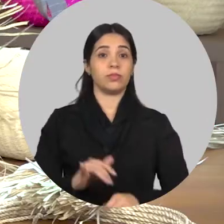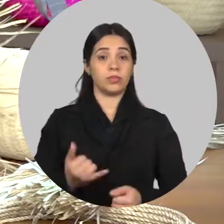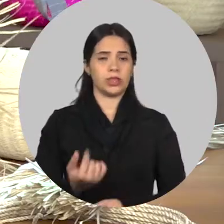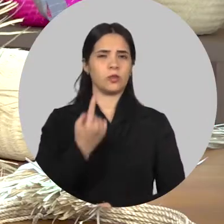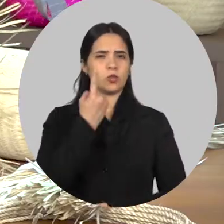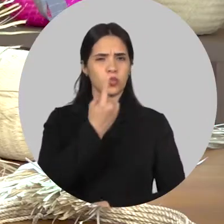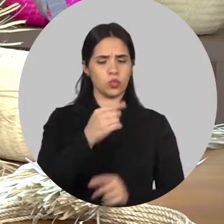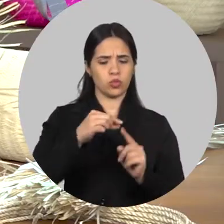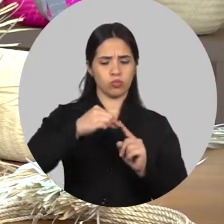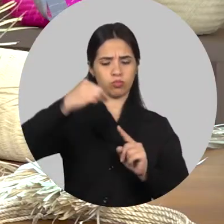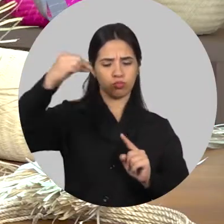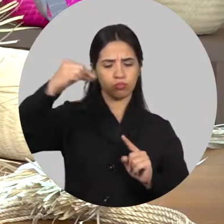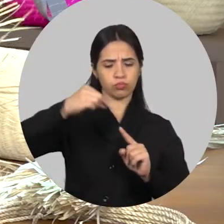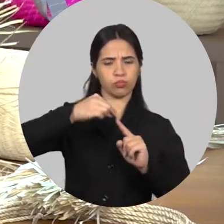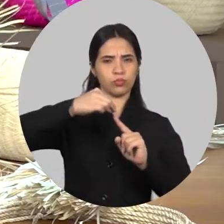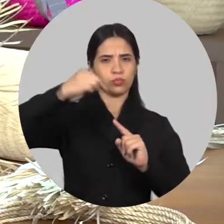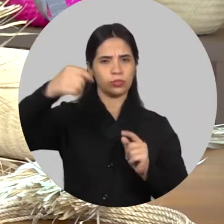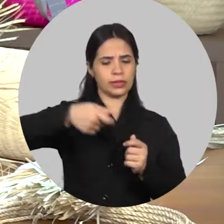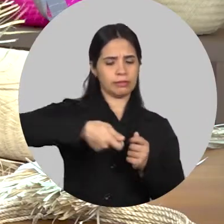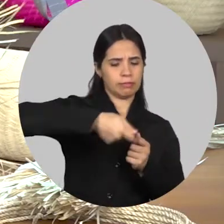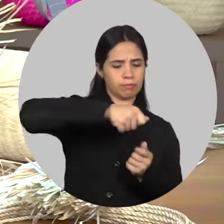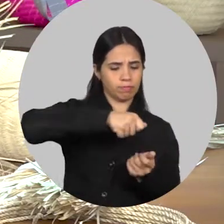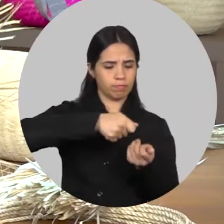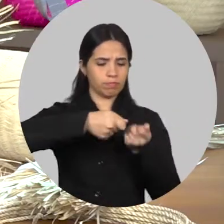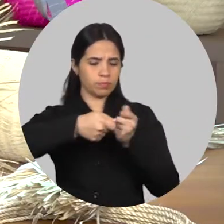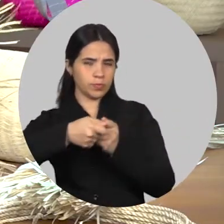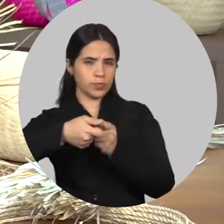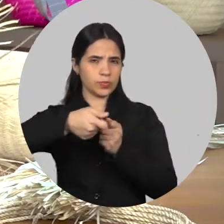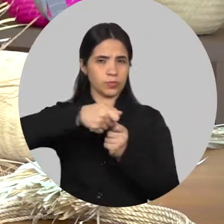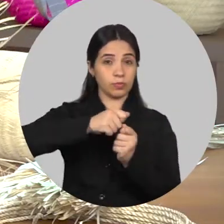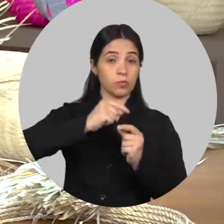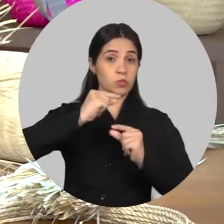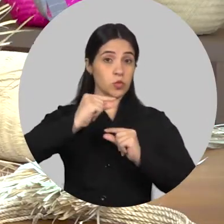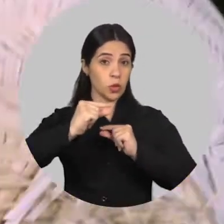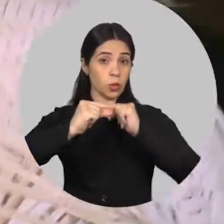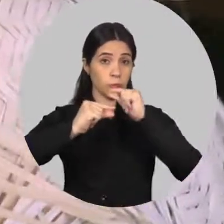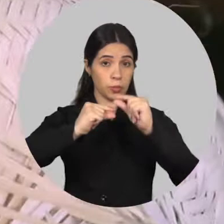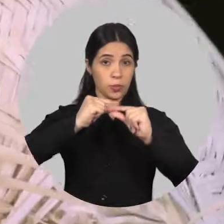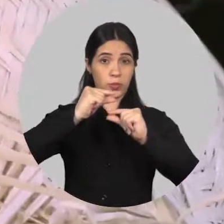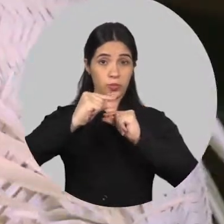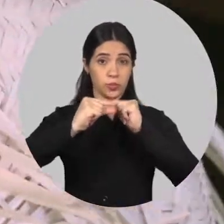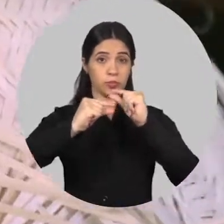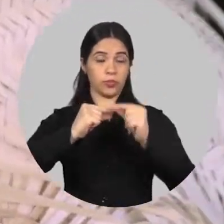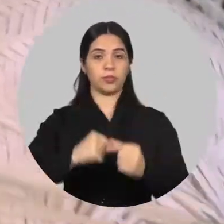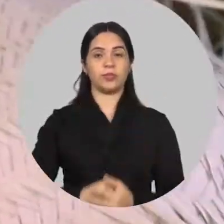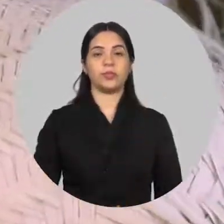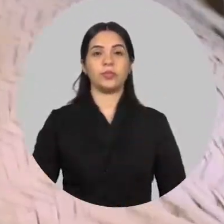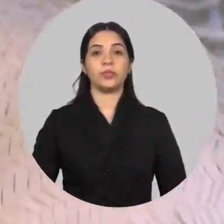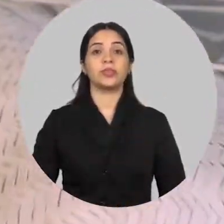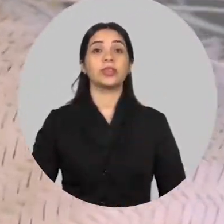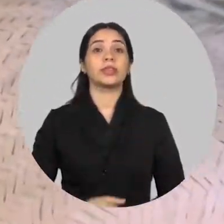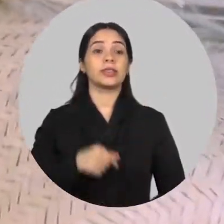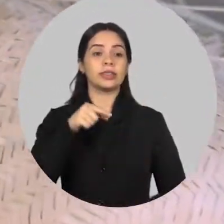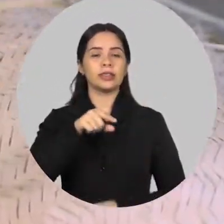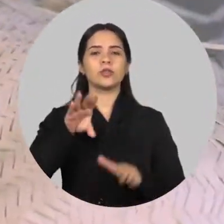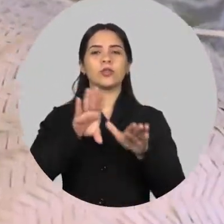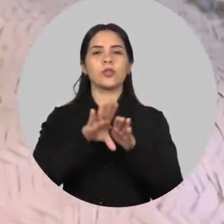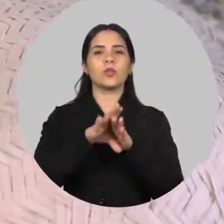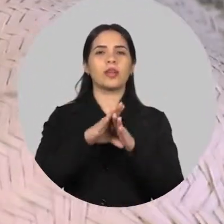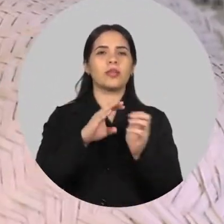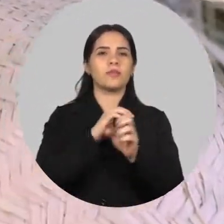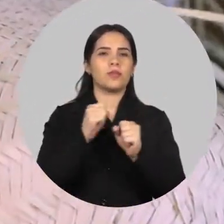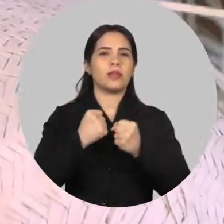Uno a uno, vamos estirando de a poco. Como le expliqué, esto sería para darle